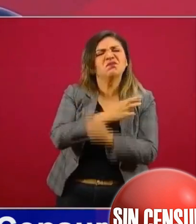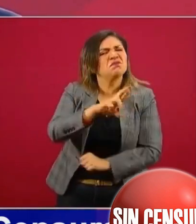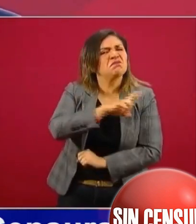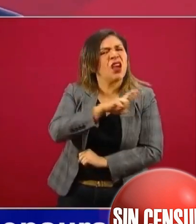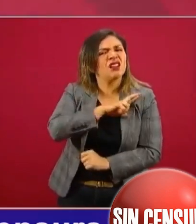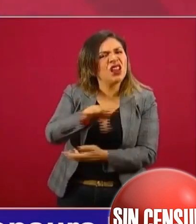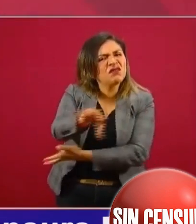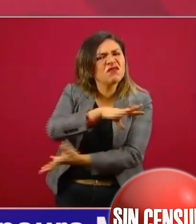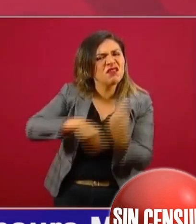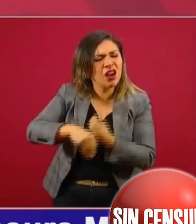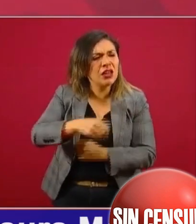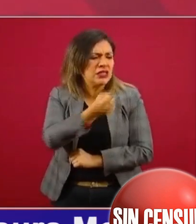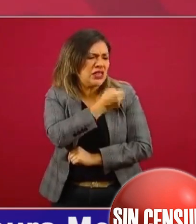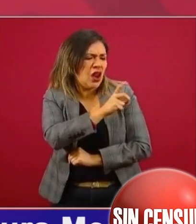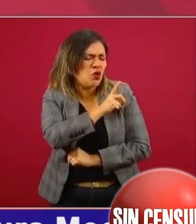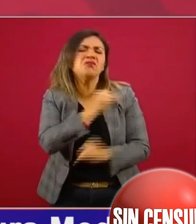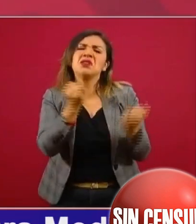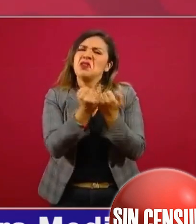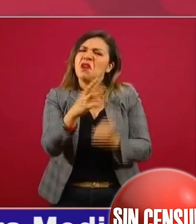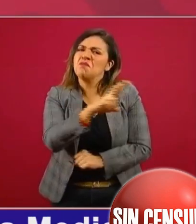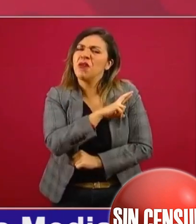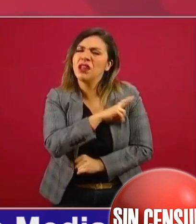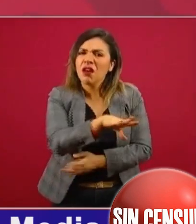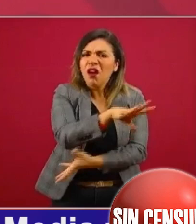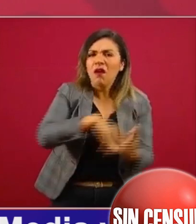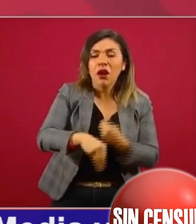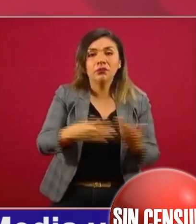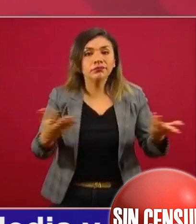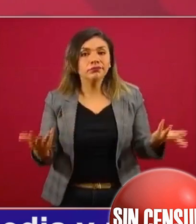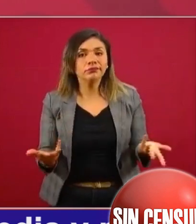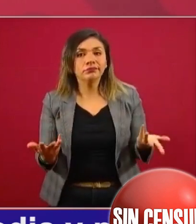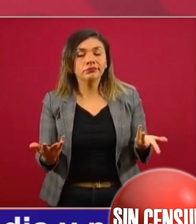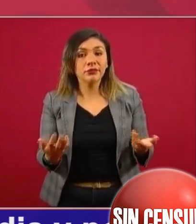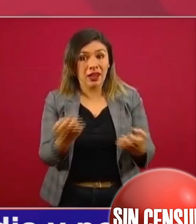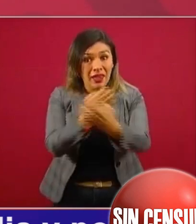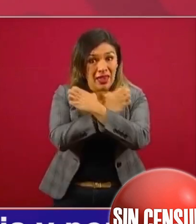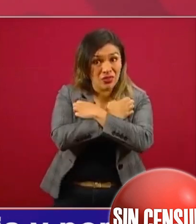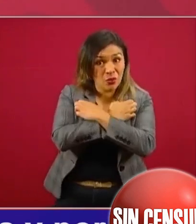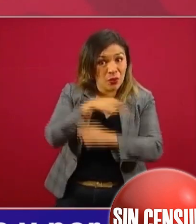la salud. Y en el caso de la educación,